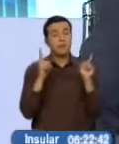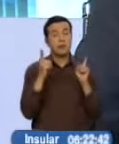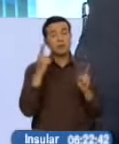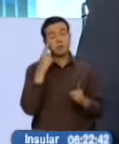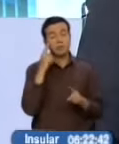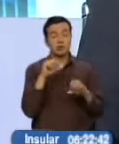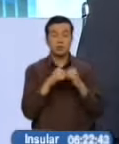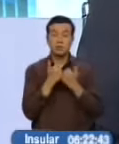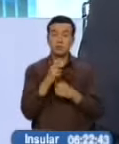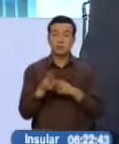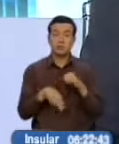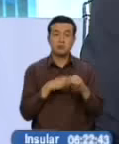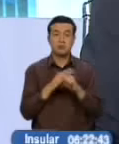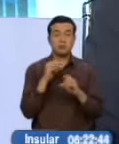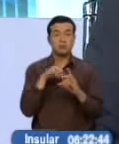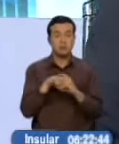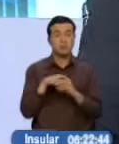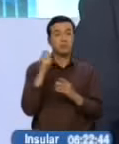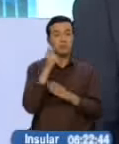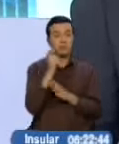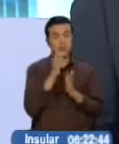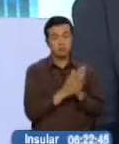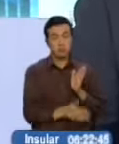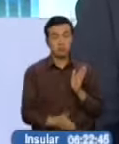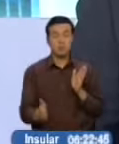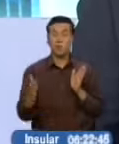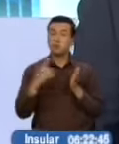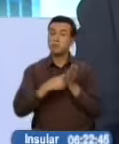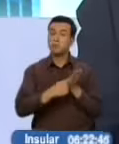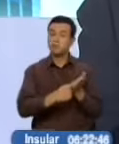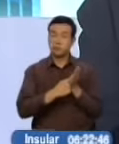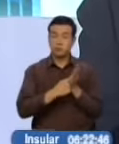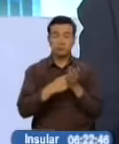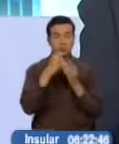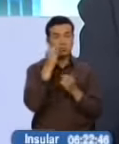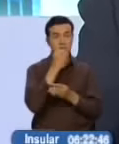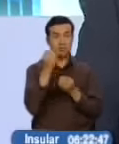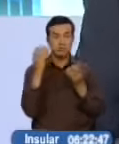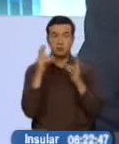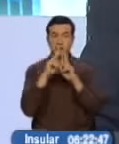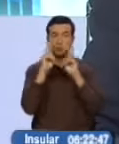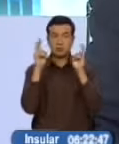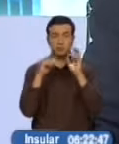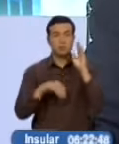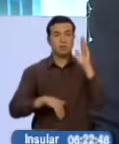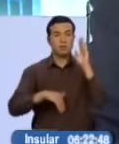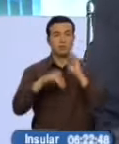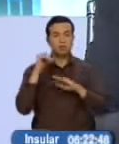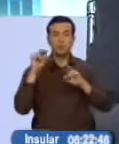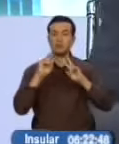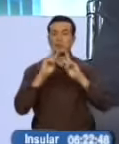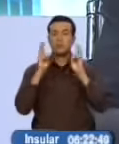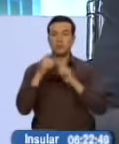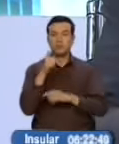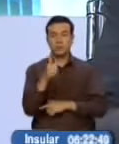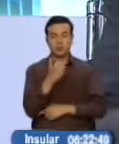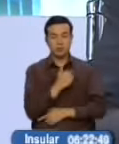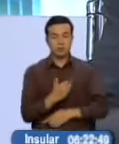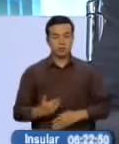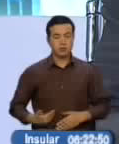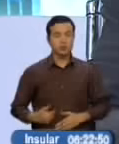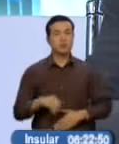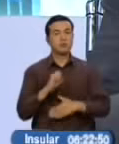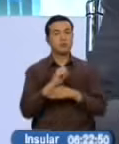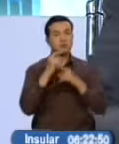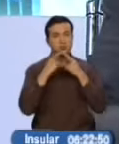esté en la Asamblea Nacional, requiere de un gran debate y socialización, sobre todo en un tema que el propio presidente de la